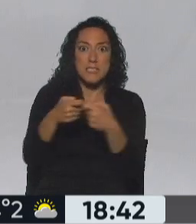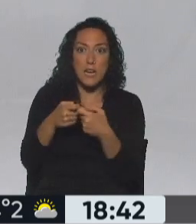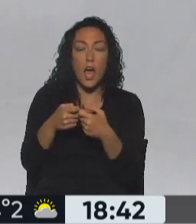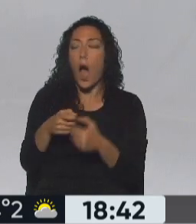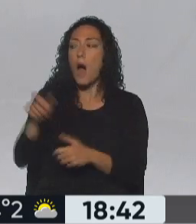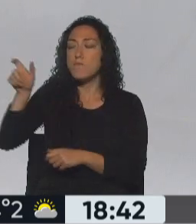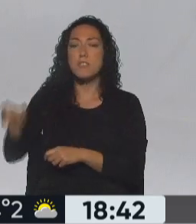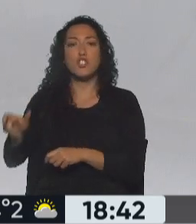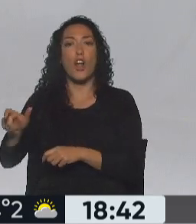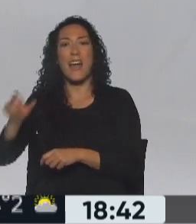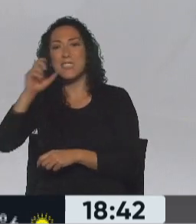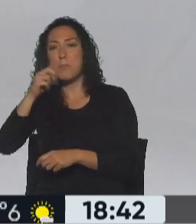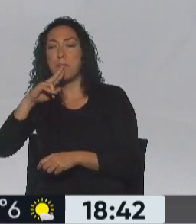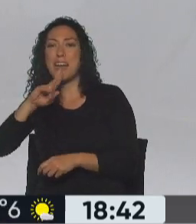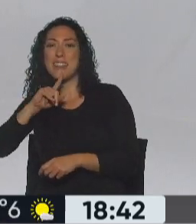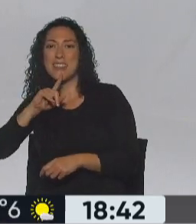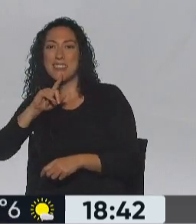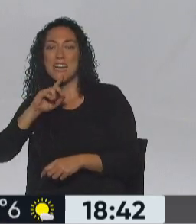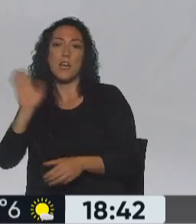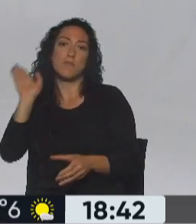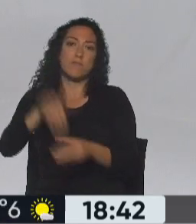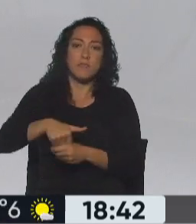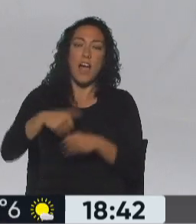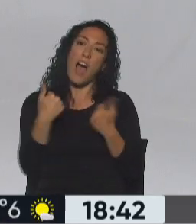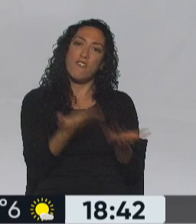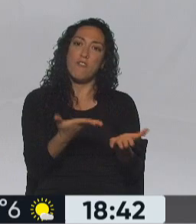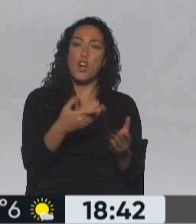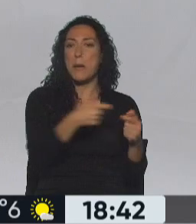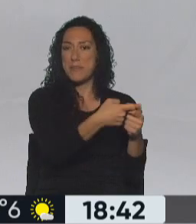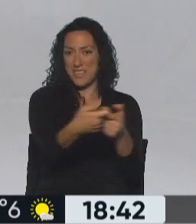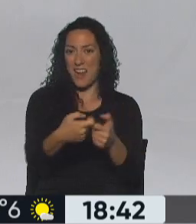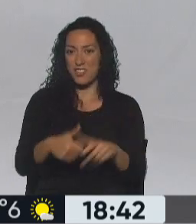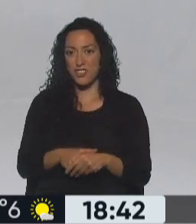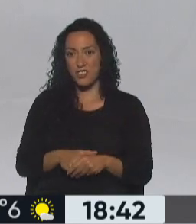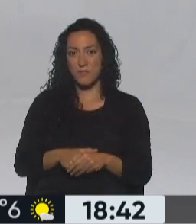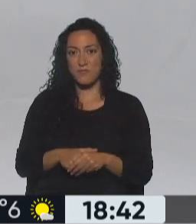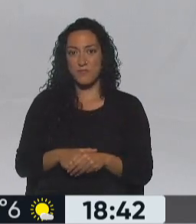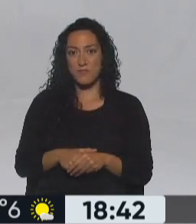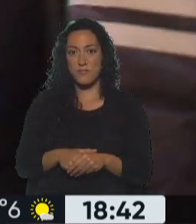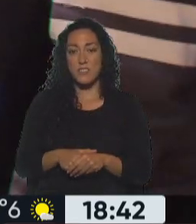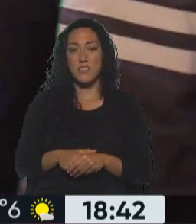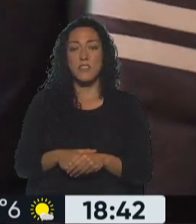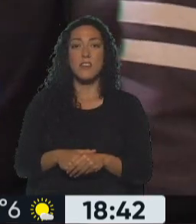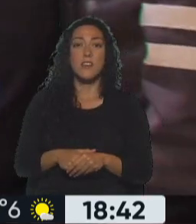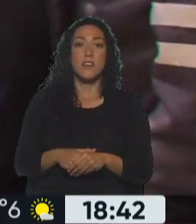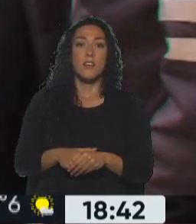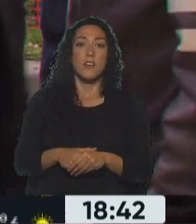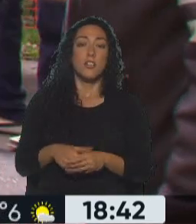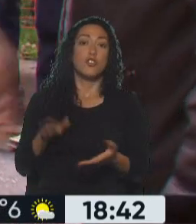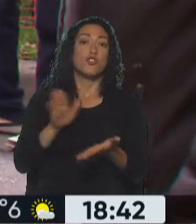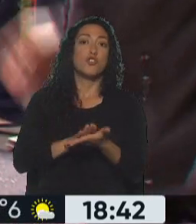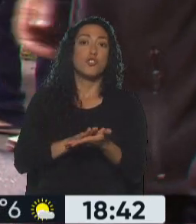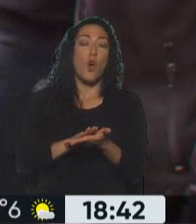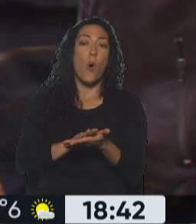toma partida rápidamente a favor de los grandes empresarios. Otro de los puntos dijo, habría que retirarles la personería